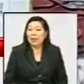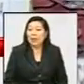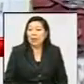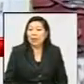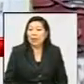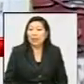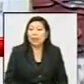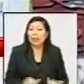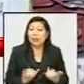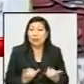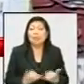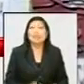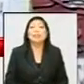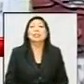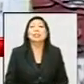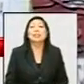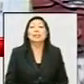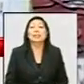A raíz de esto,